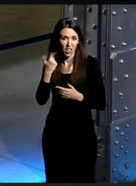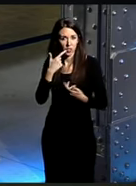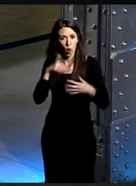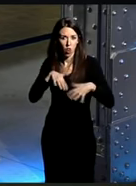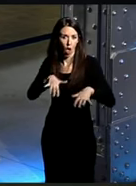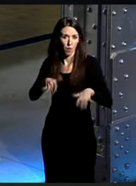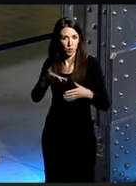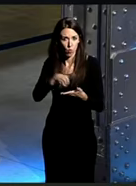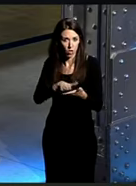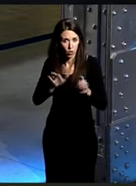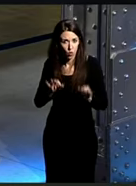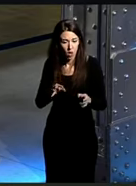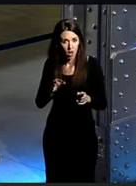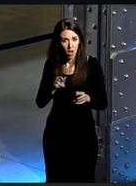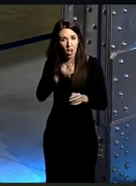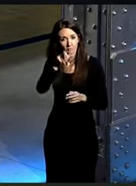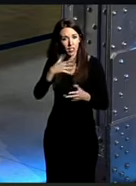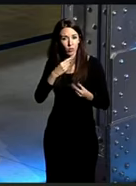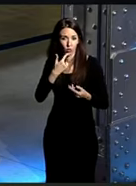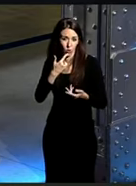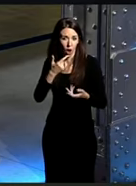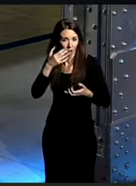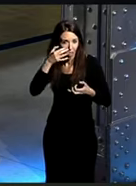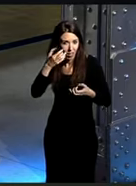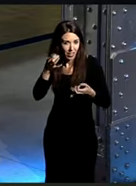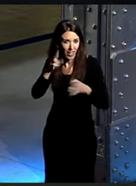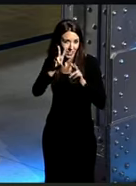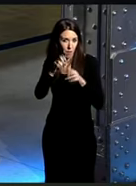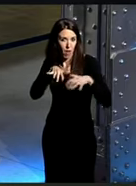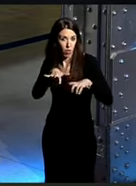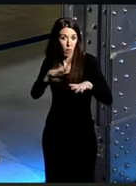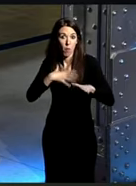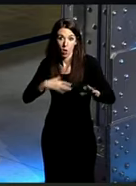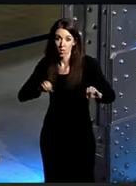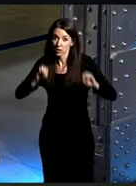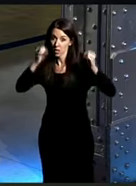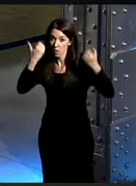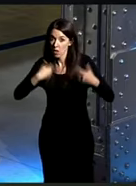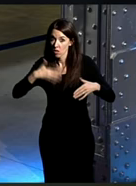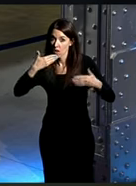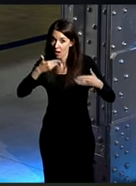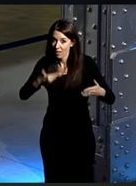estaban muertos. Y hay mucha gente que habla del apocalipsis zombie. Quiere decir que a lo mejor nos salvamos del apocalipsis zombie.